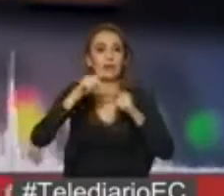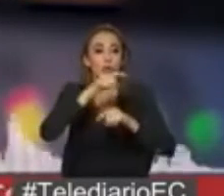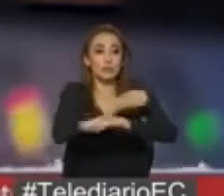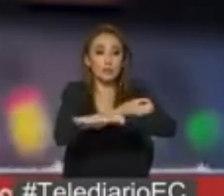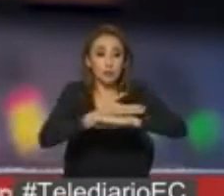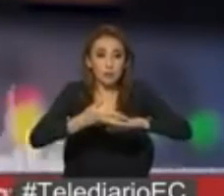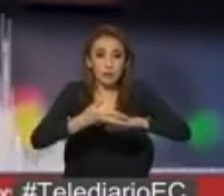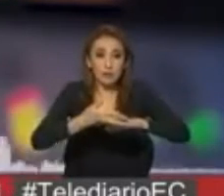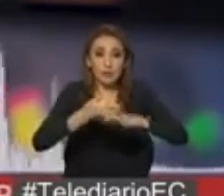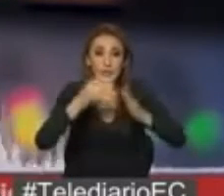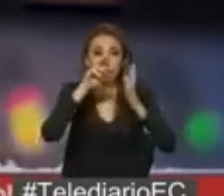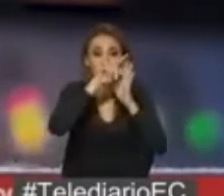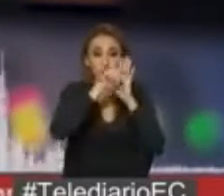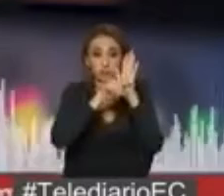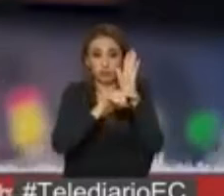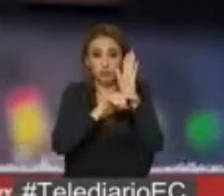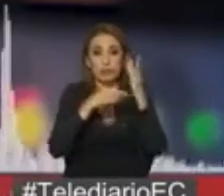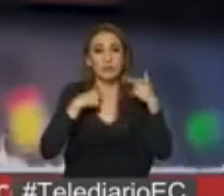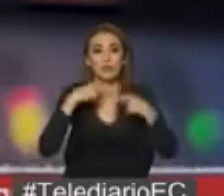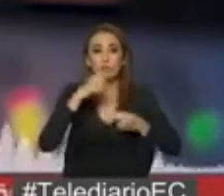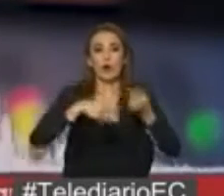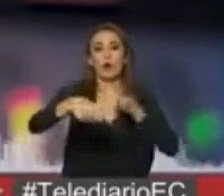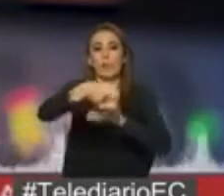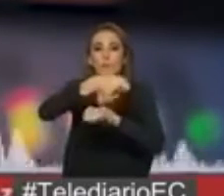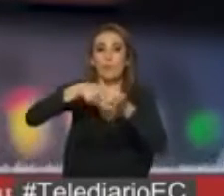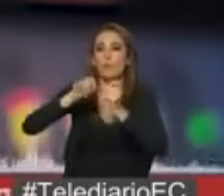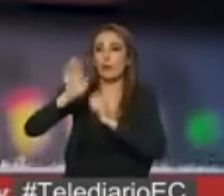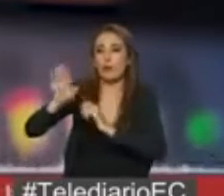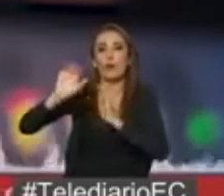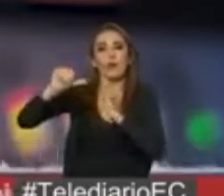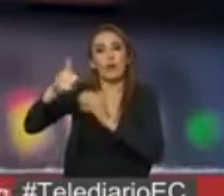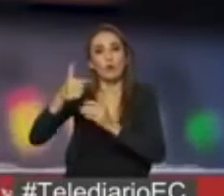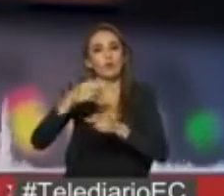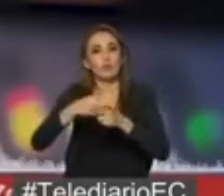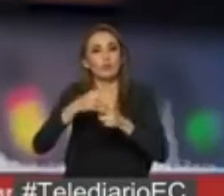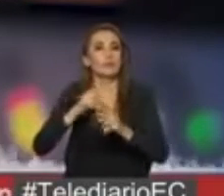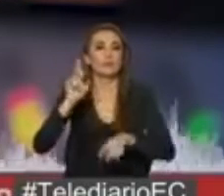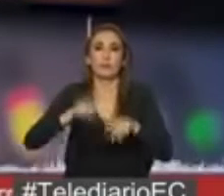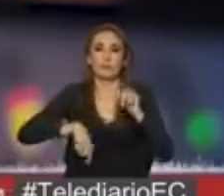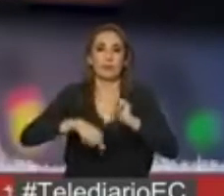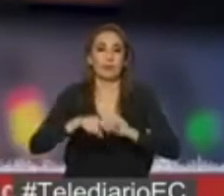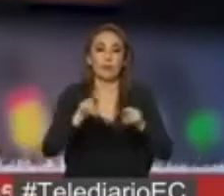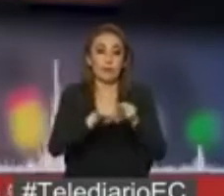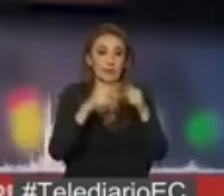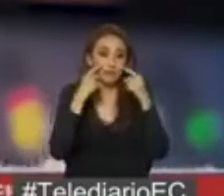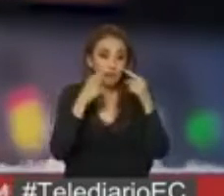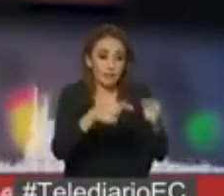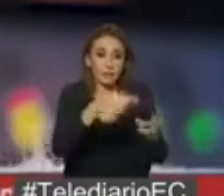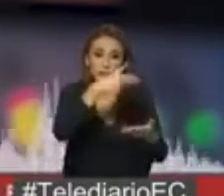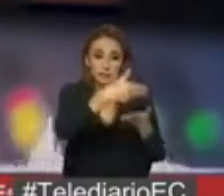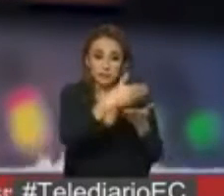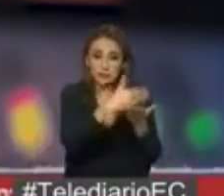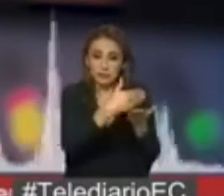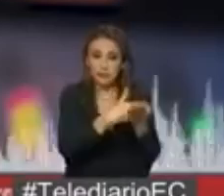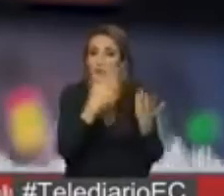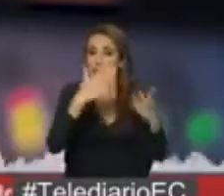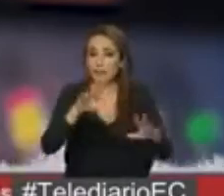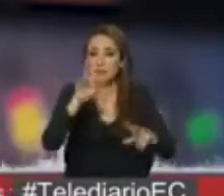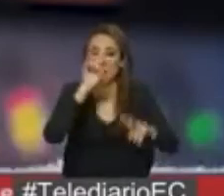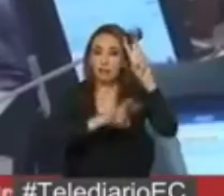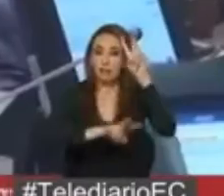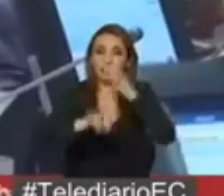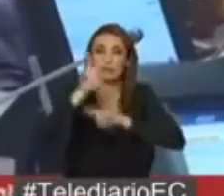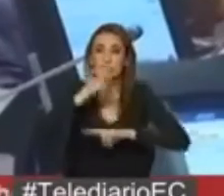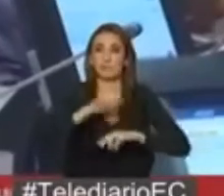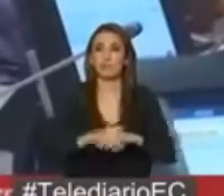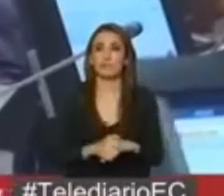bien lo que hay que hacer en la Asamblea es procesar los nombres como tal, ver si es que alguno tiene los nombres, perdón, los votos necesarios para poder ser